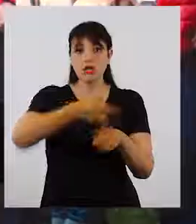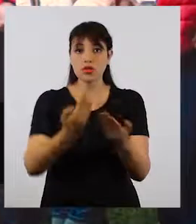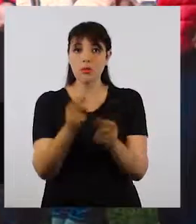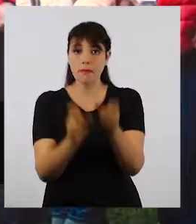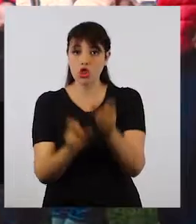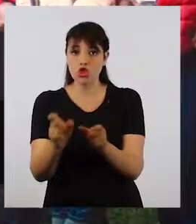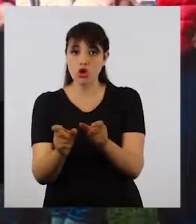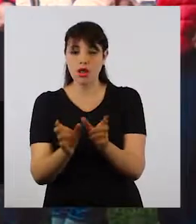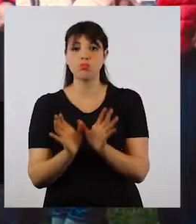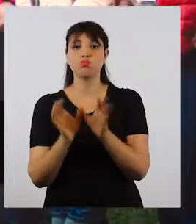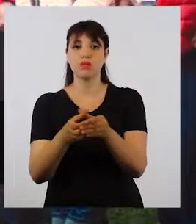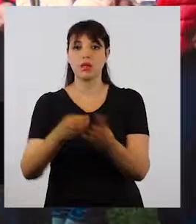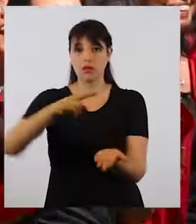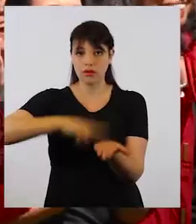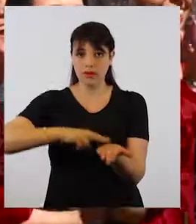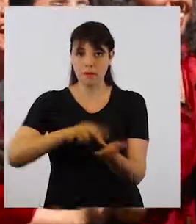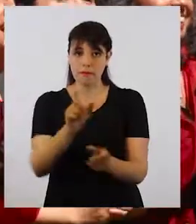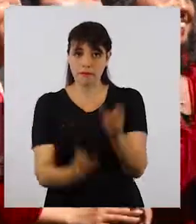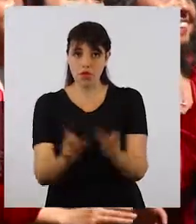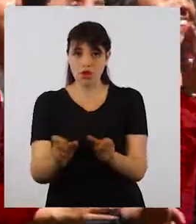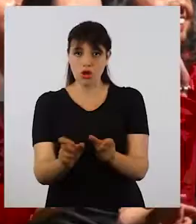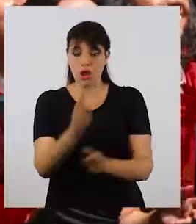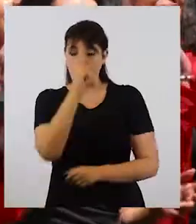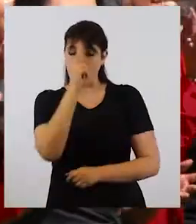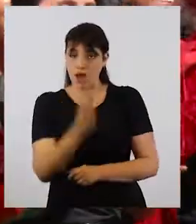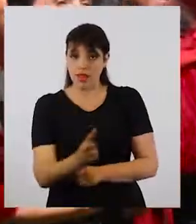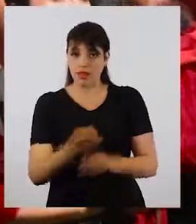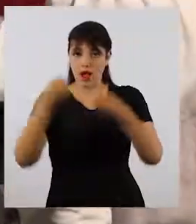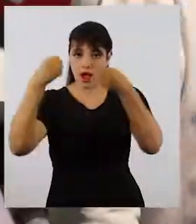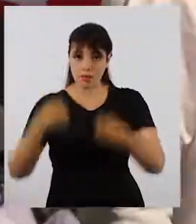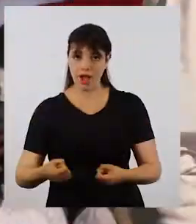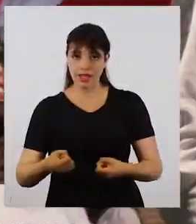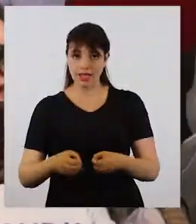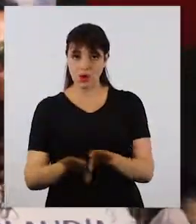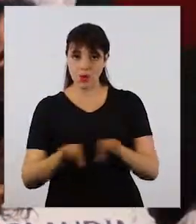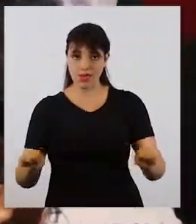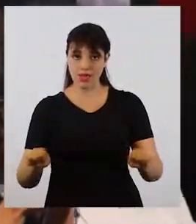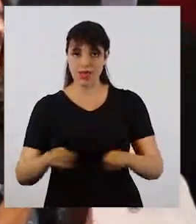congreso con un equipo de verdad con personas honestas